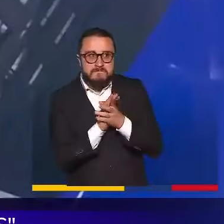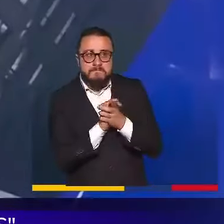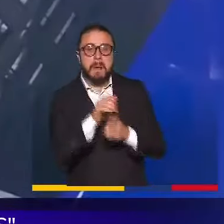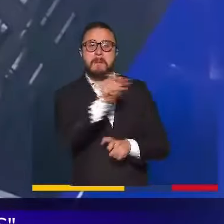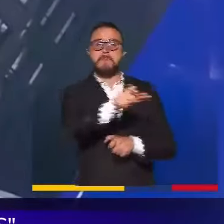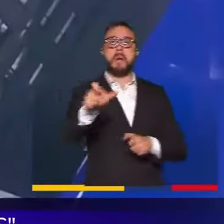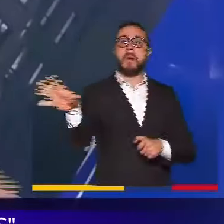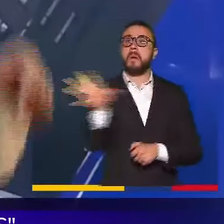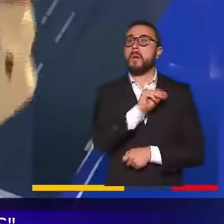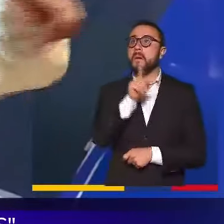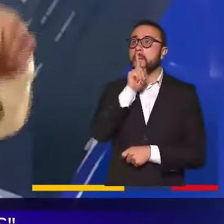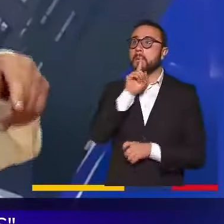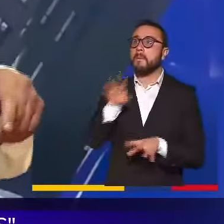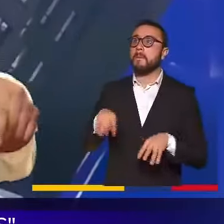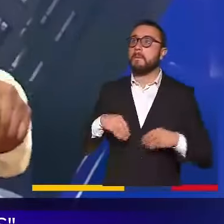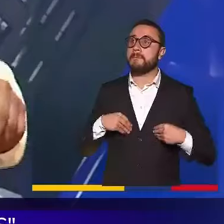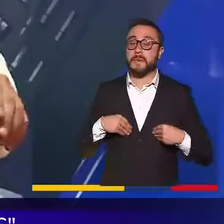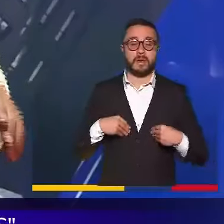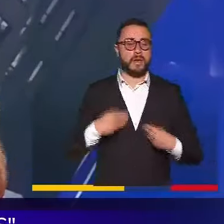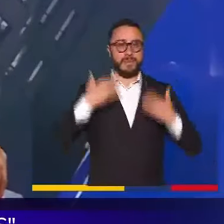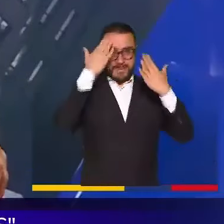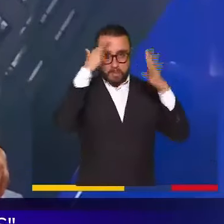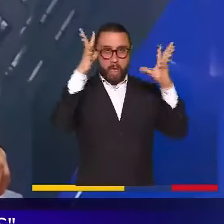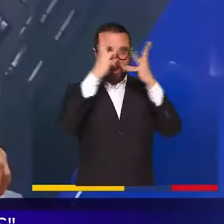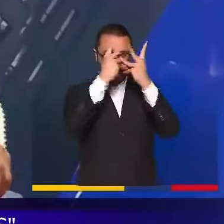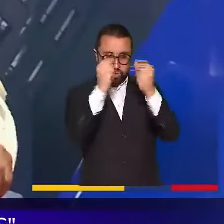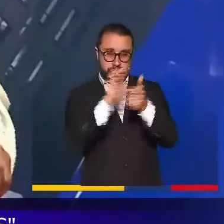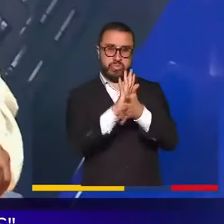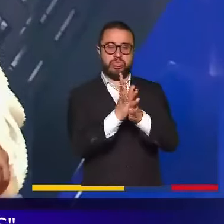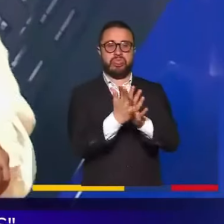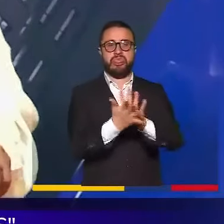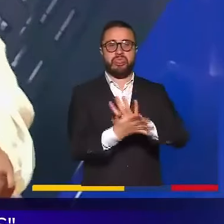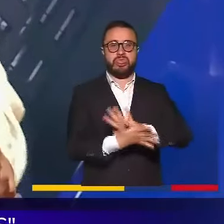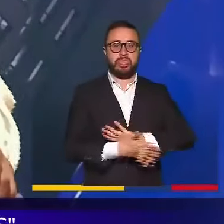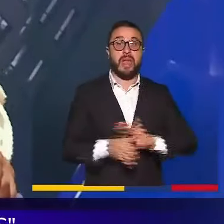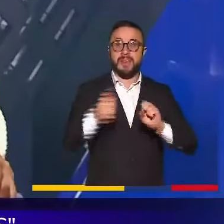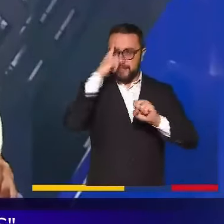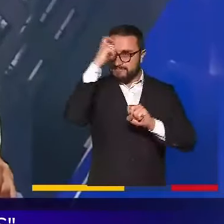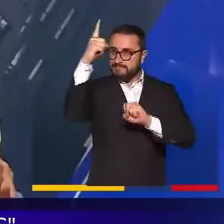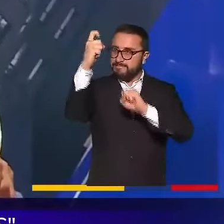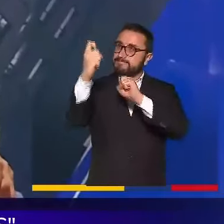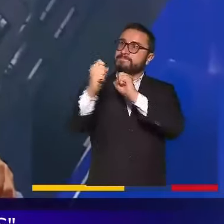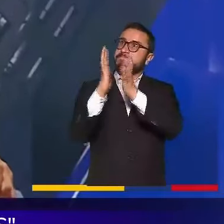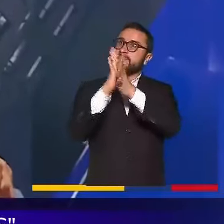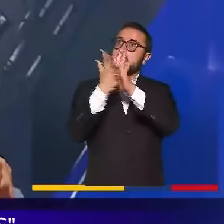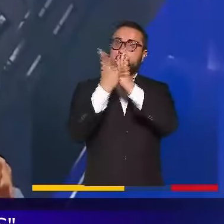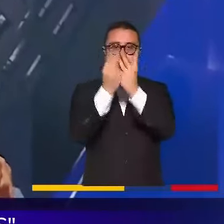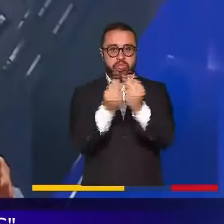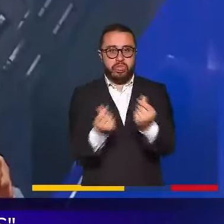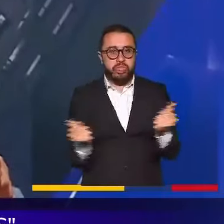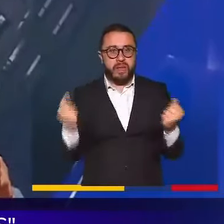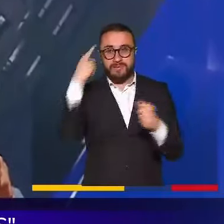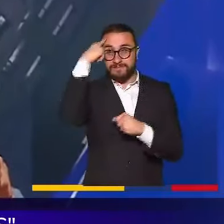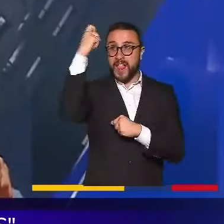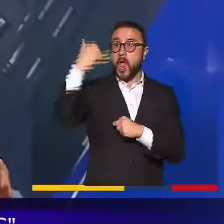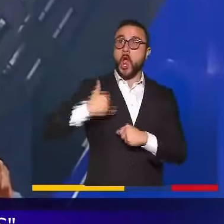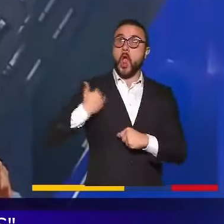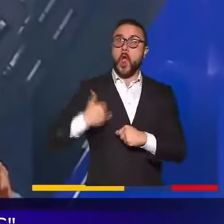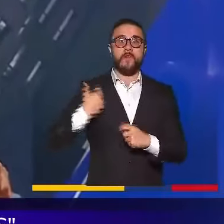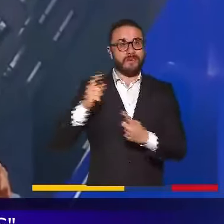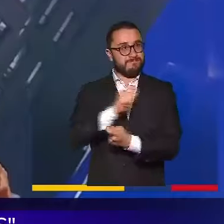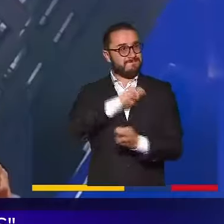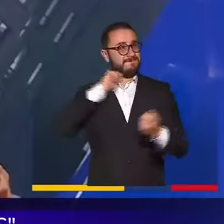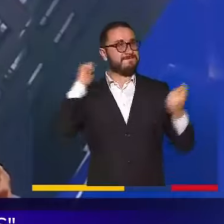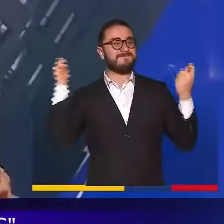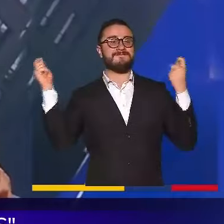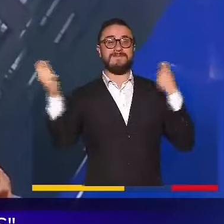quede pasivo si destruyen la democracia en Colombia y la ilusión de la paz y la ilusión de la juventud de cambiar